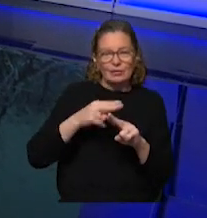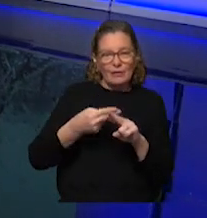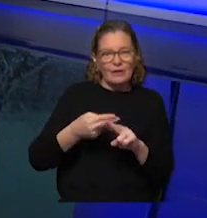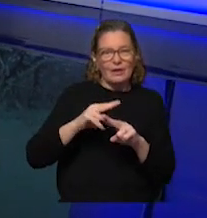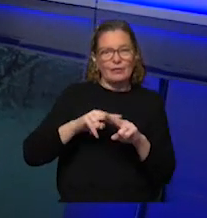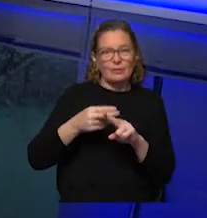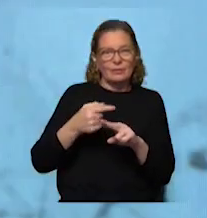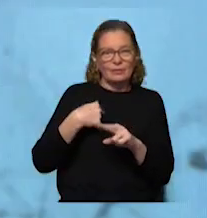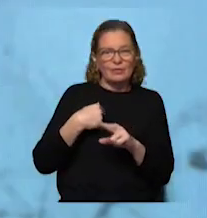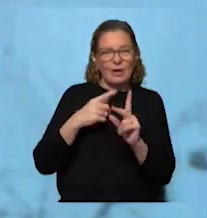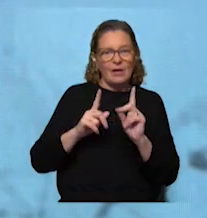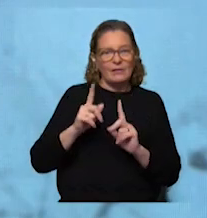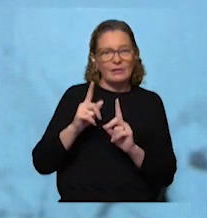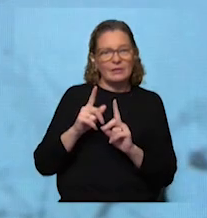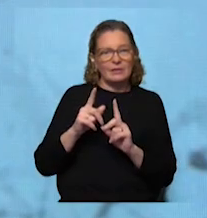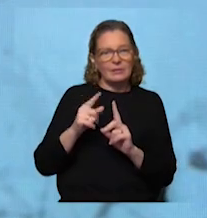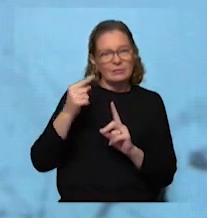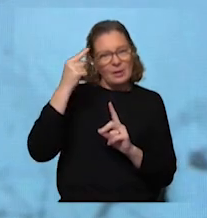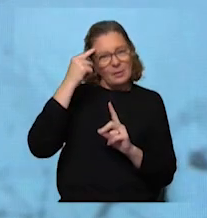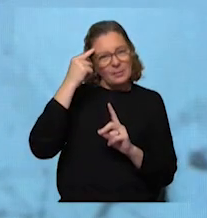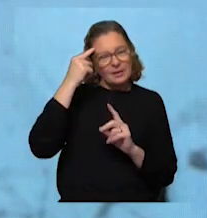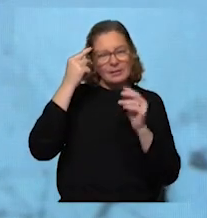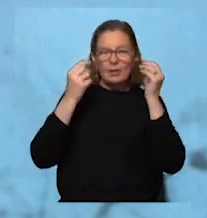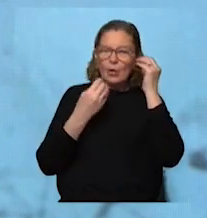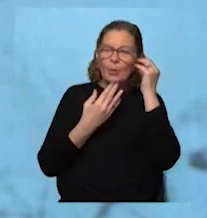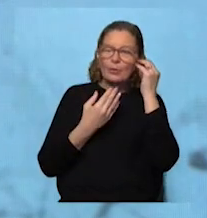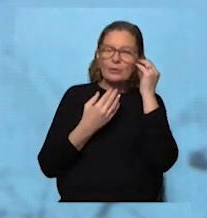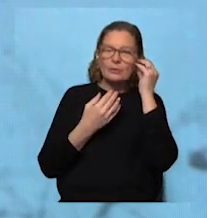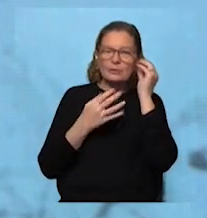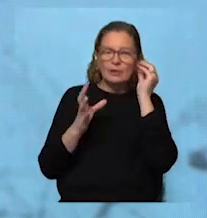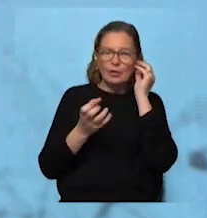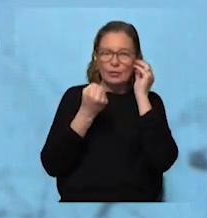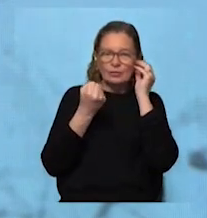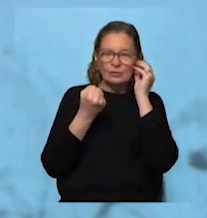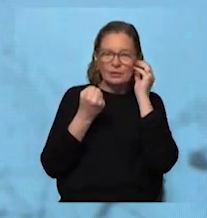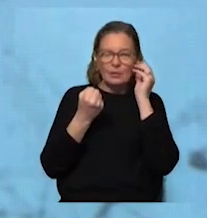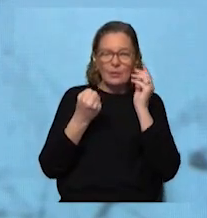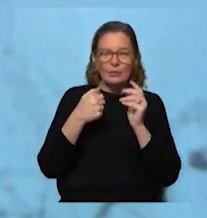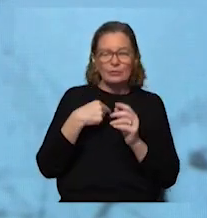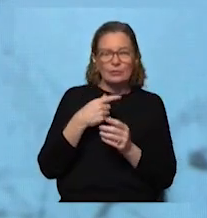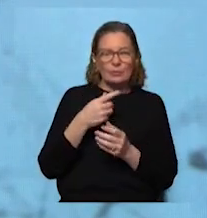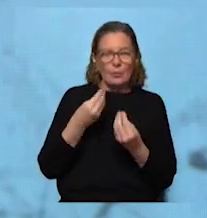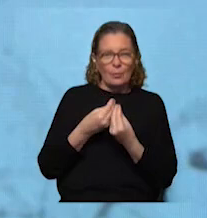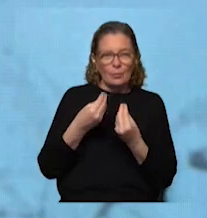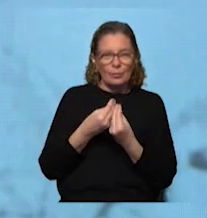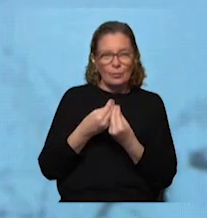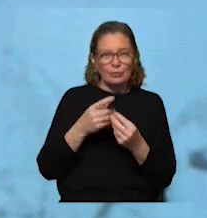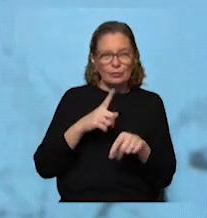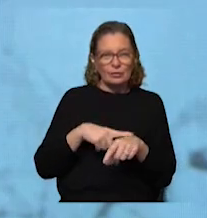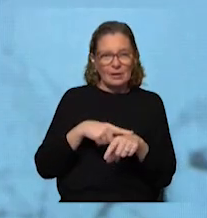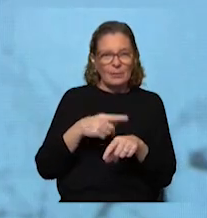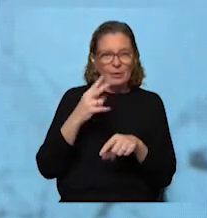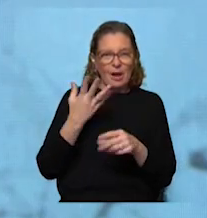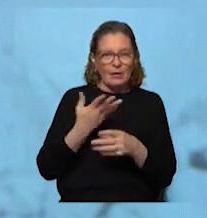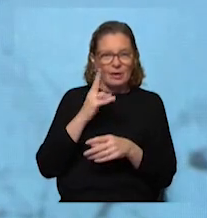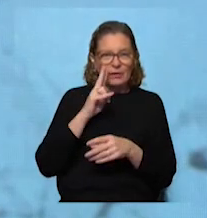de Confort que yo he tenido En algunos momentos que uno piensa uno piensa como encontré mi formulita viste Por ejemplo yo tuve mucho mucho tiempo que ahora